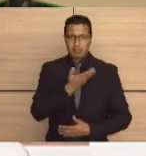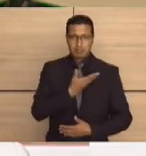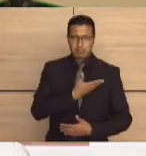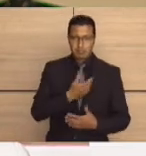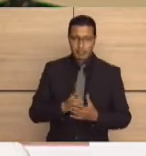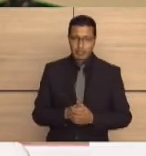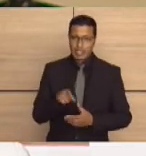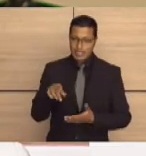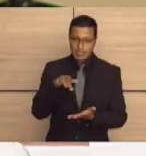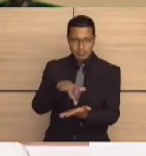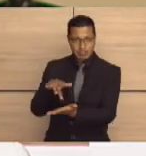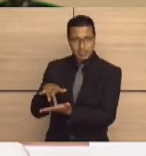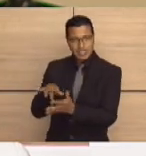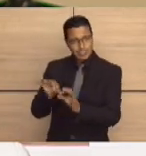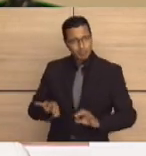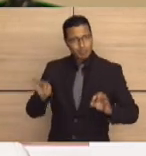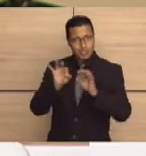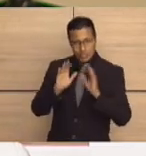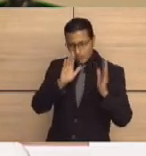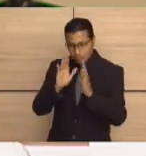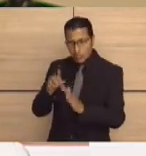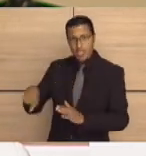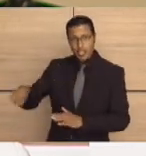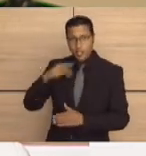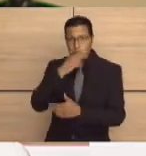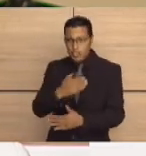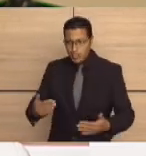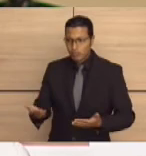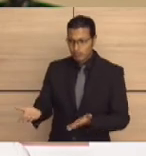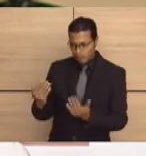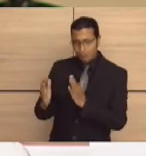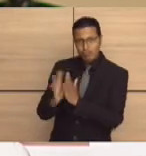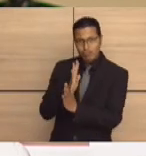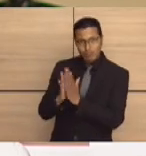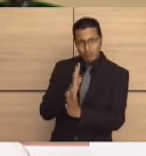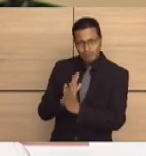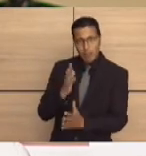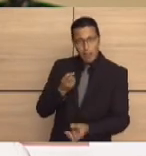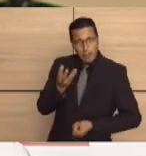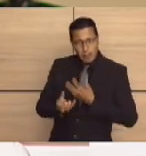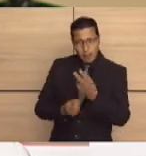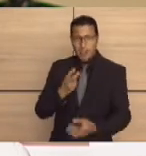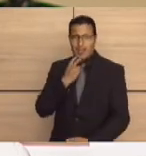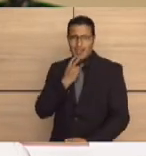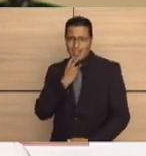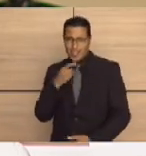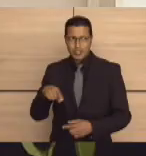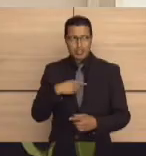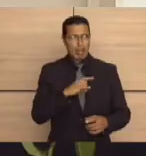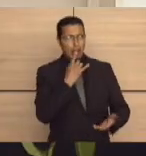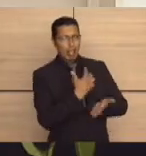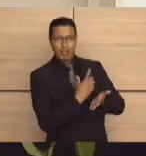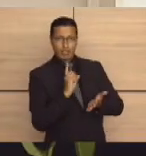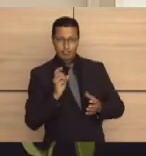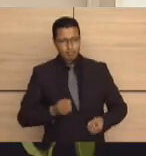una participación real en la cual ellos puedan compartir, puedan disfrutar, puedan reírse sin ningún tipo de prohibiciones.